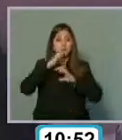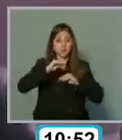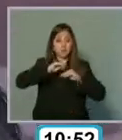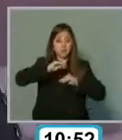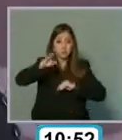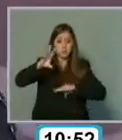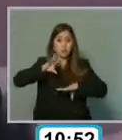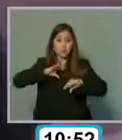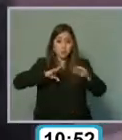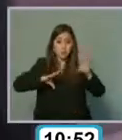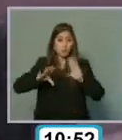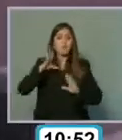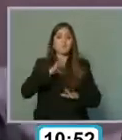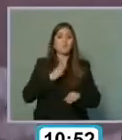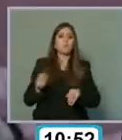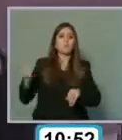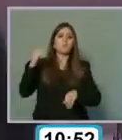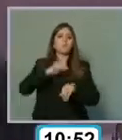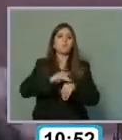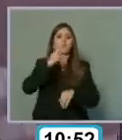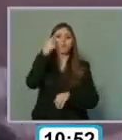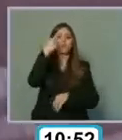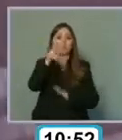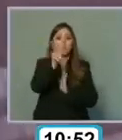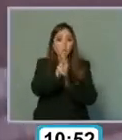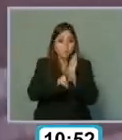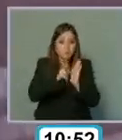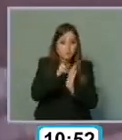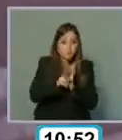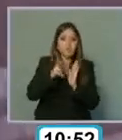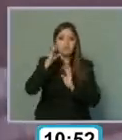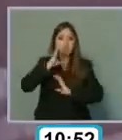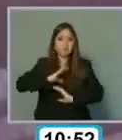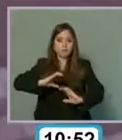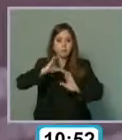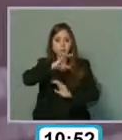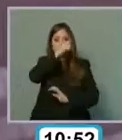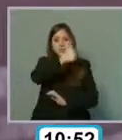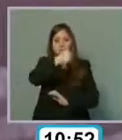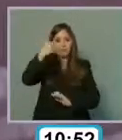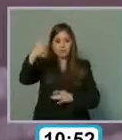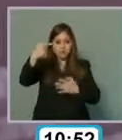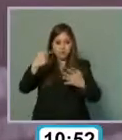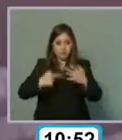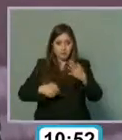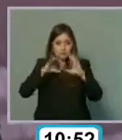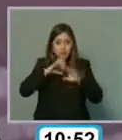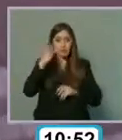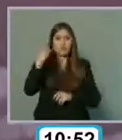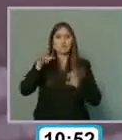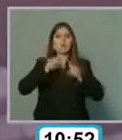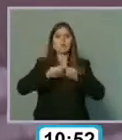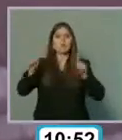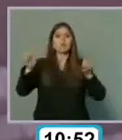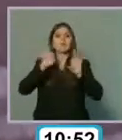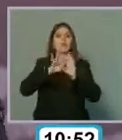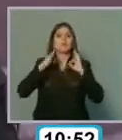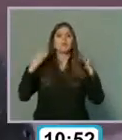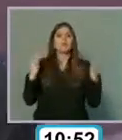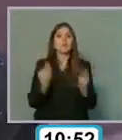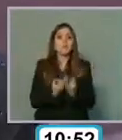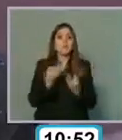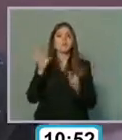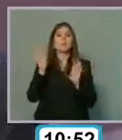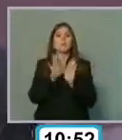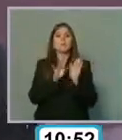tener un video, va a tener su promoción particular. Entonces es una manera también como distinta un poco de hacer, digamos, que la